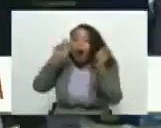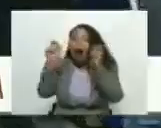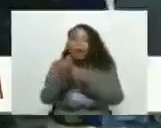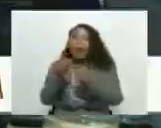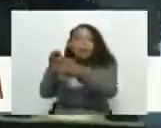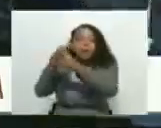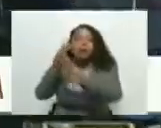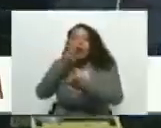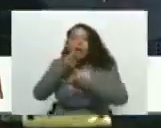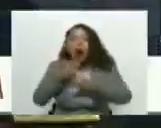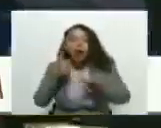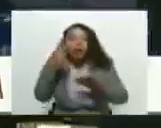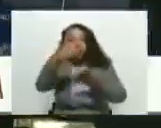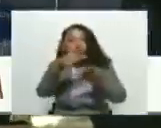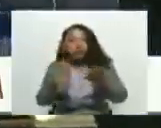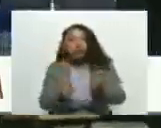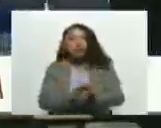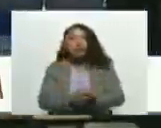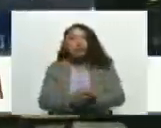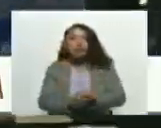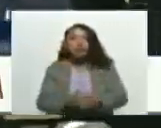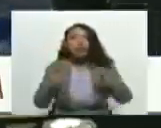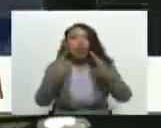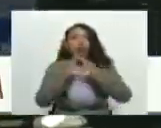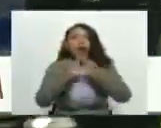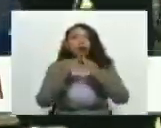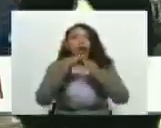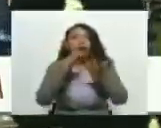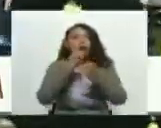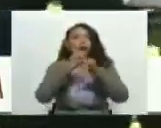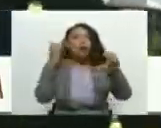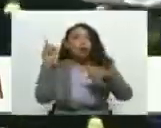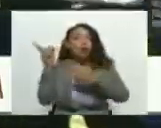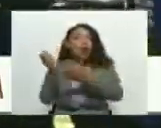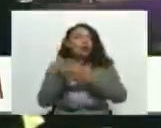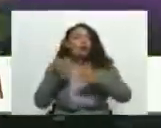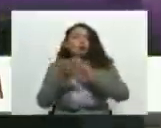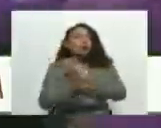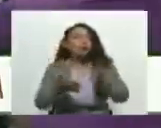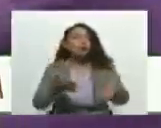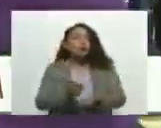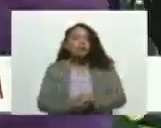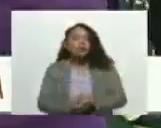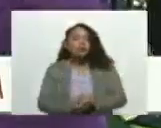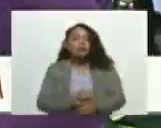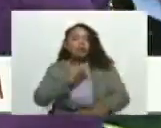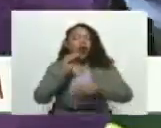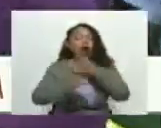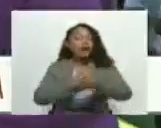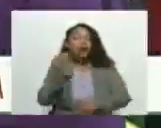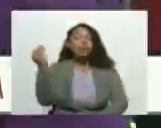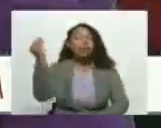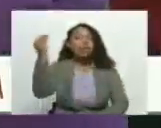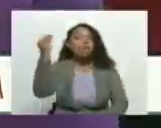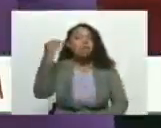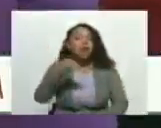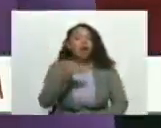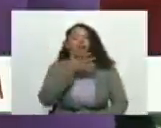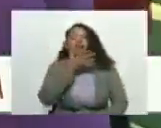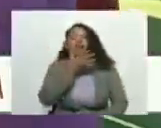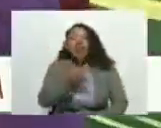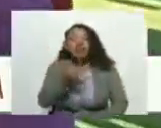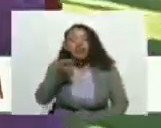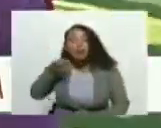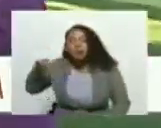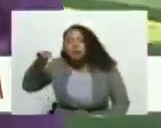viendo aquí, todos estos consumibles, están en la casa del transportista y esto nos ayuda a hacerle más sencilla la